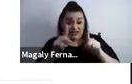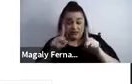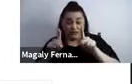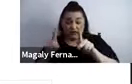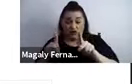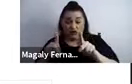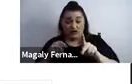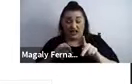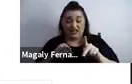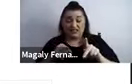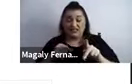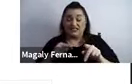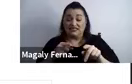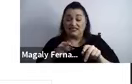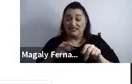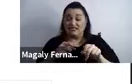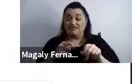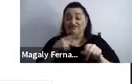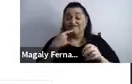lo suficientemente,